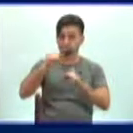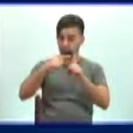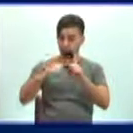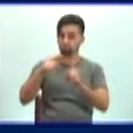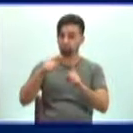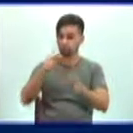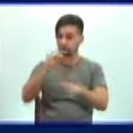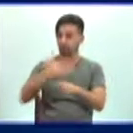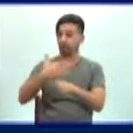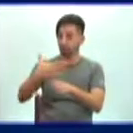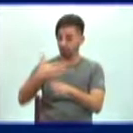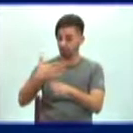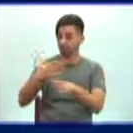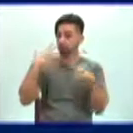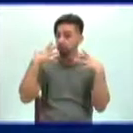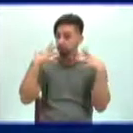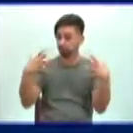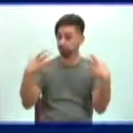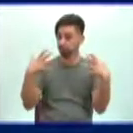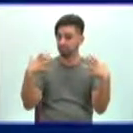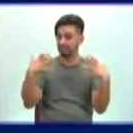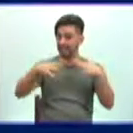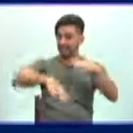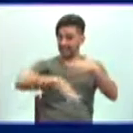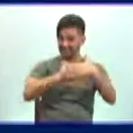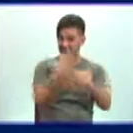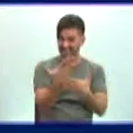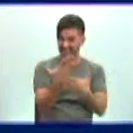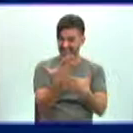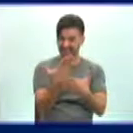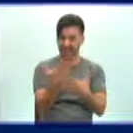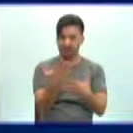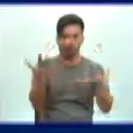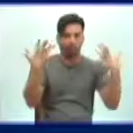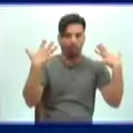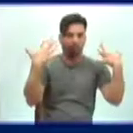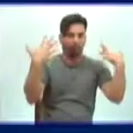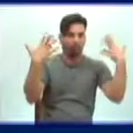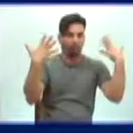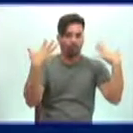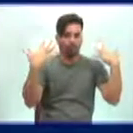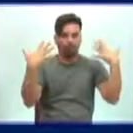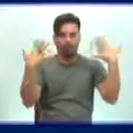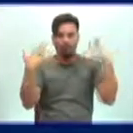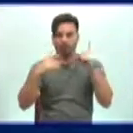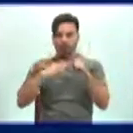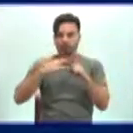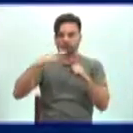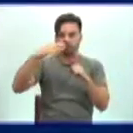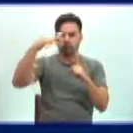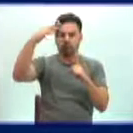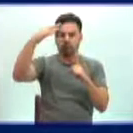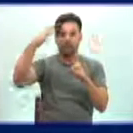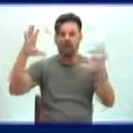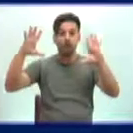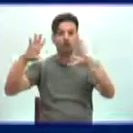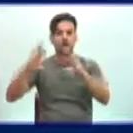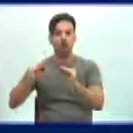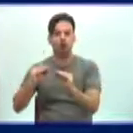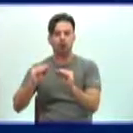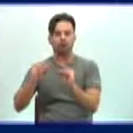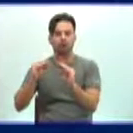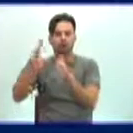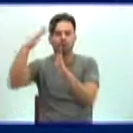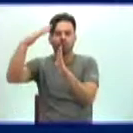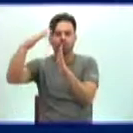significativa. El día es muy cálido y la noche es muy fría. Eso también tiene